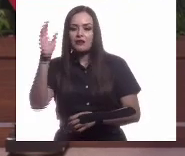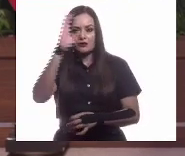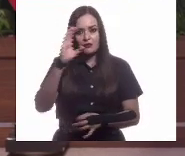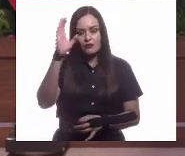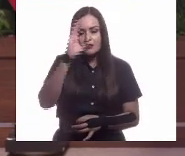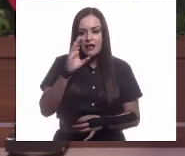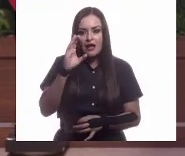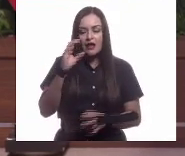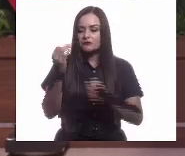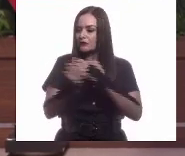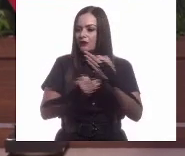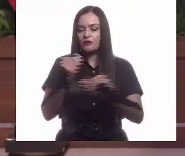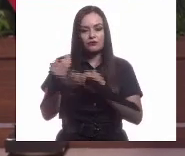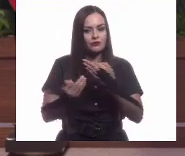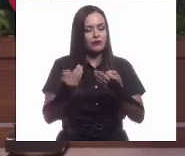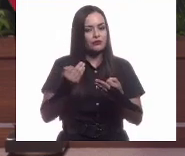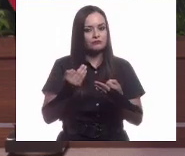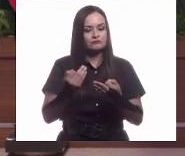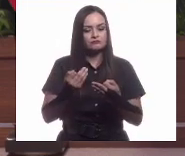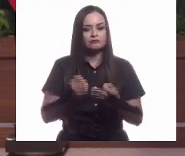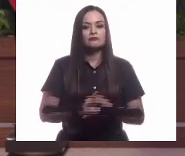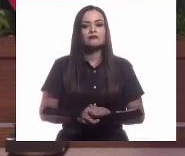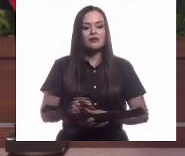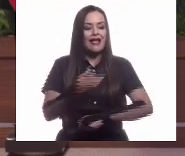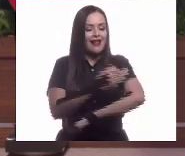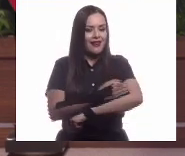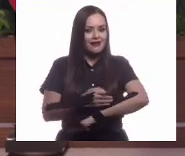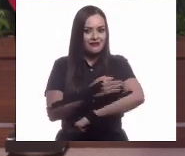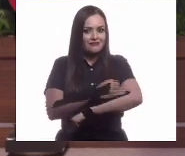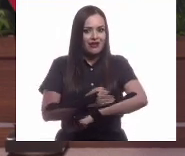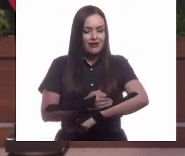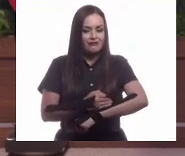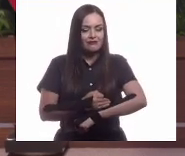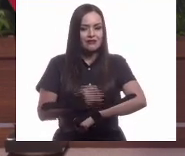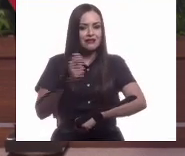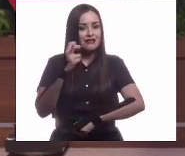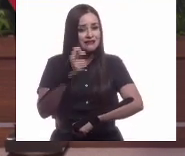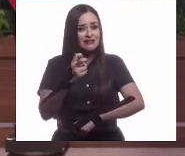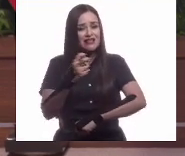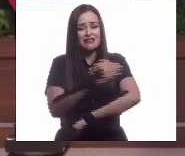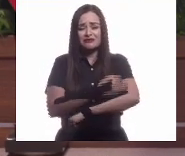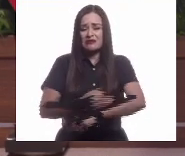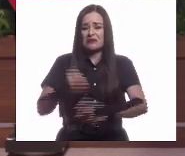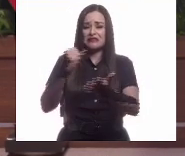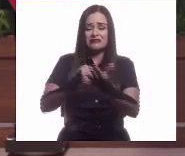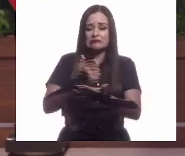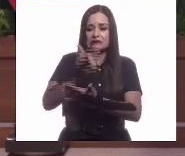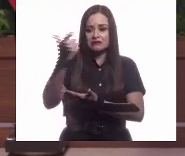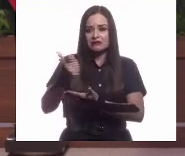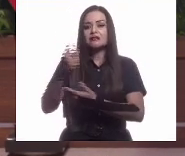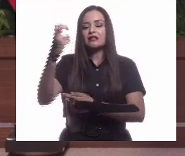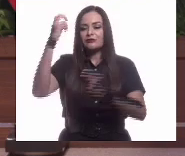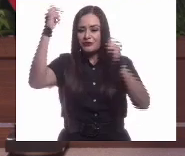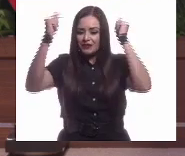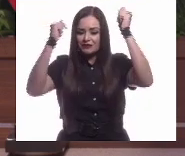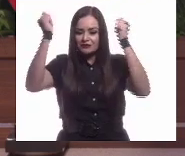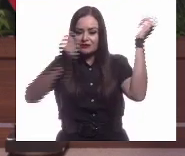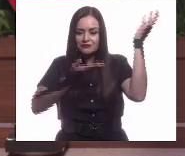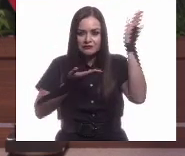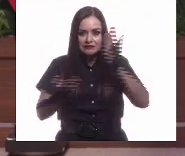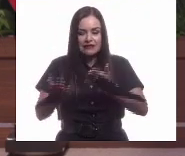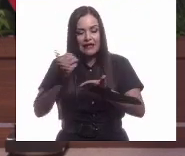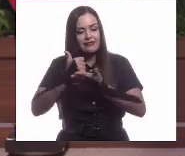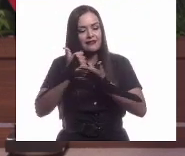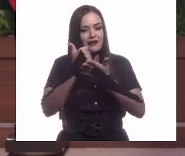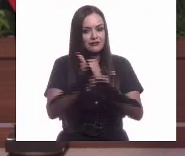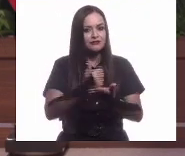y sustentabilidad. Queremos devolverle a las familias un poco de lo mucho que aportan para hacer del turismo nuestro